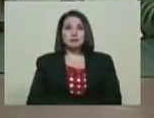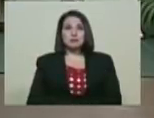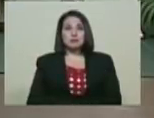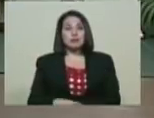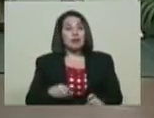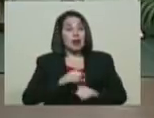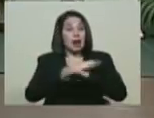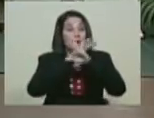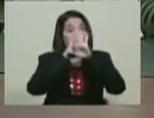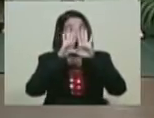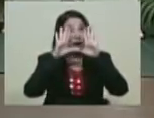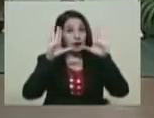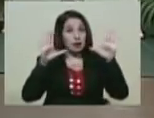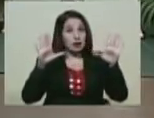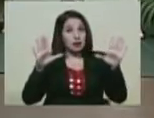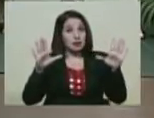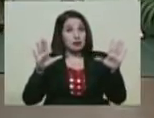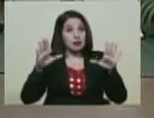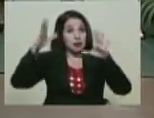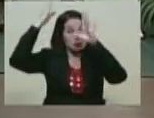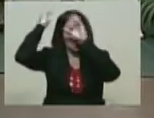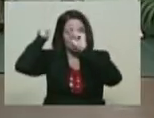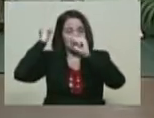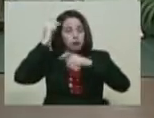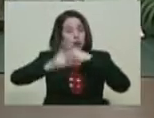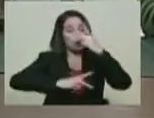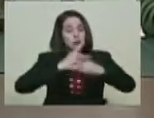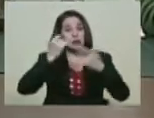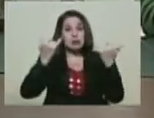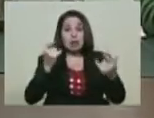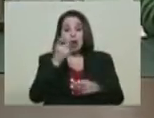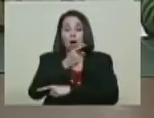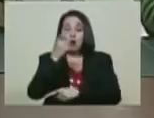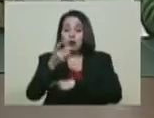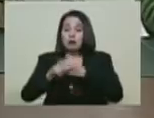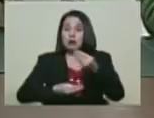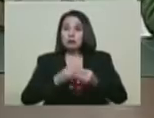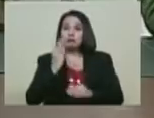muy clara. Canciller, proceda con las órdenes que le he dado